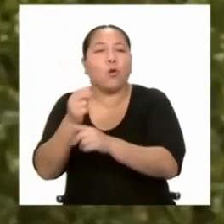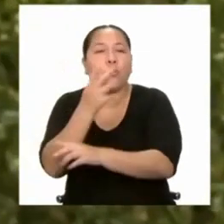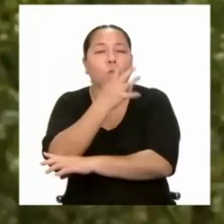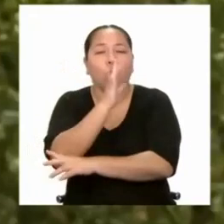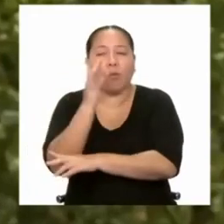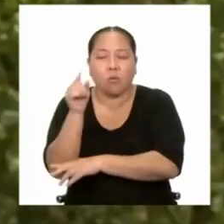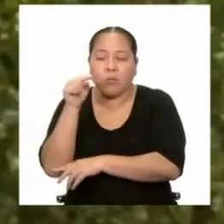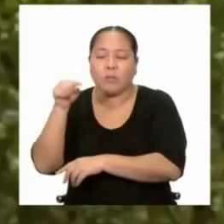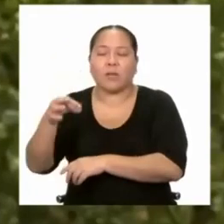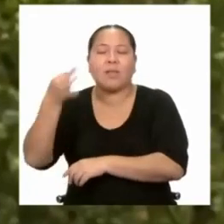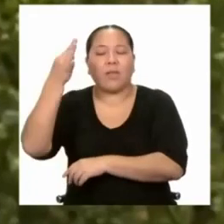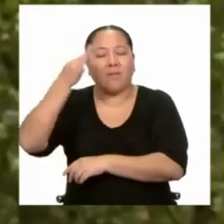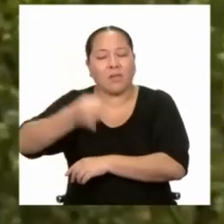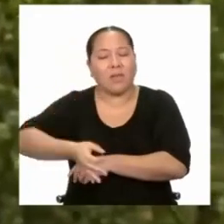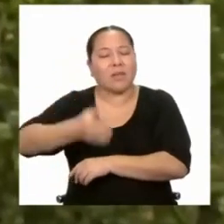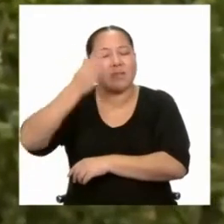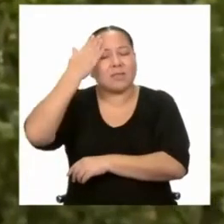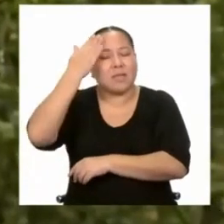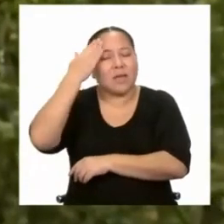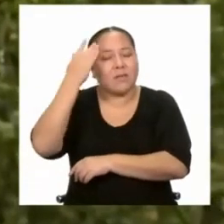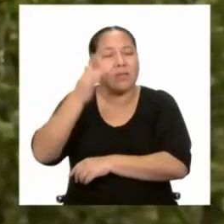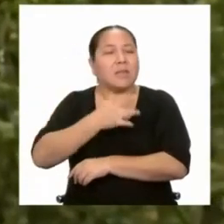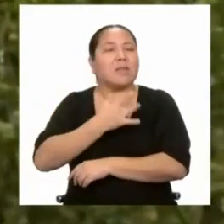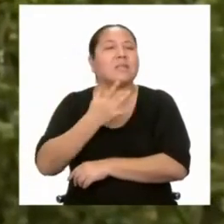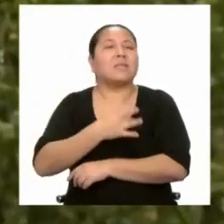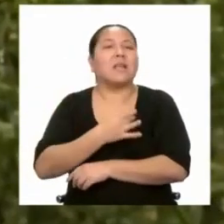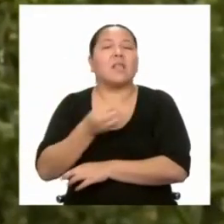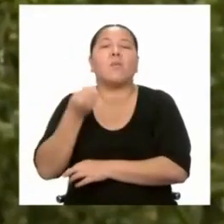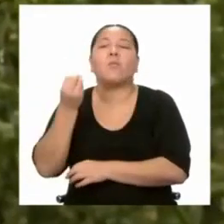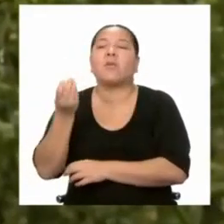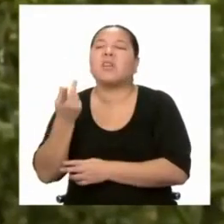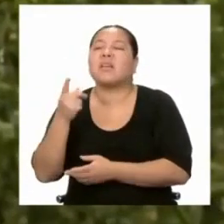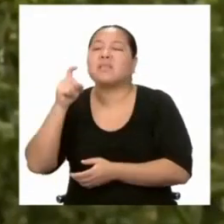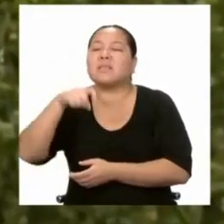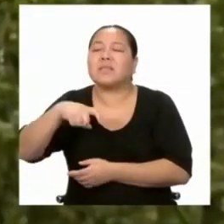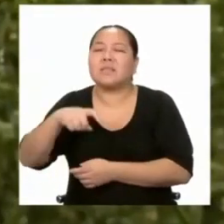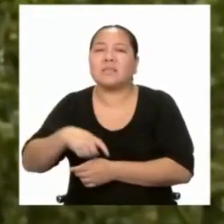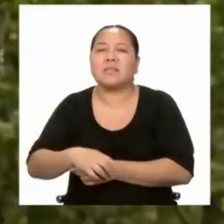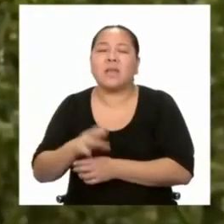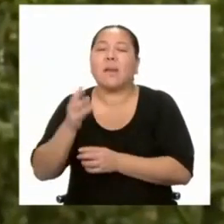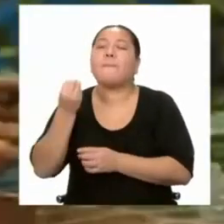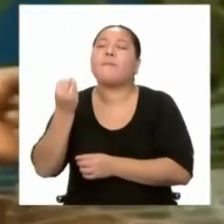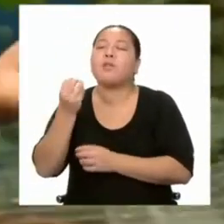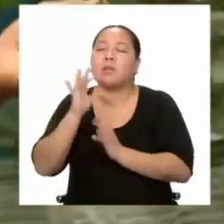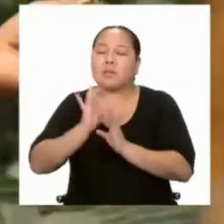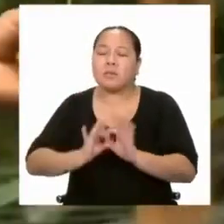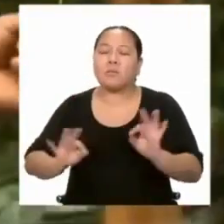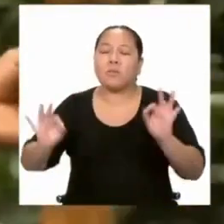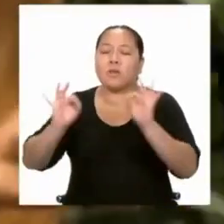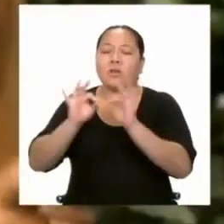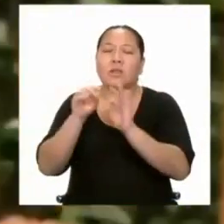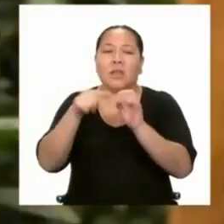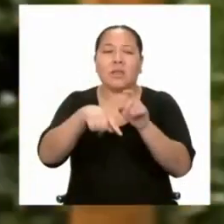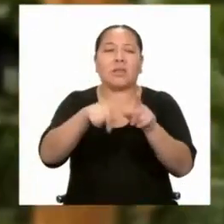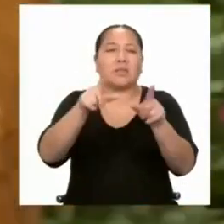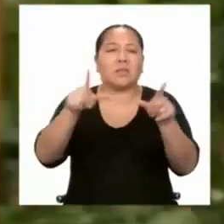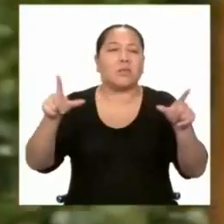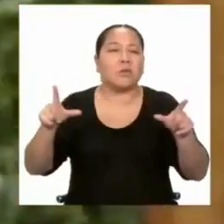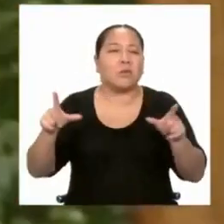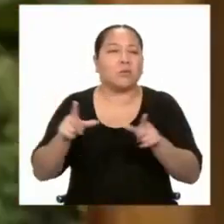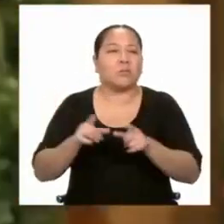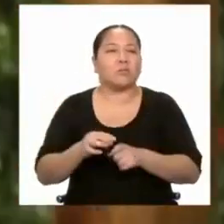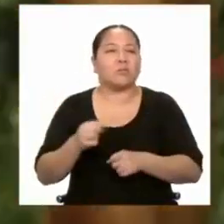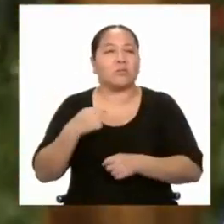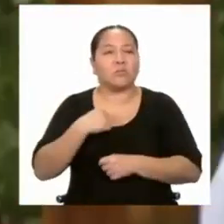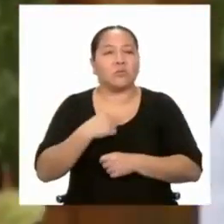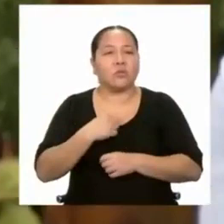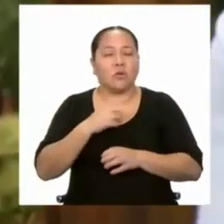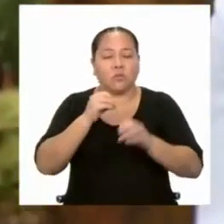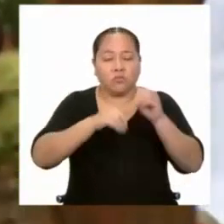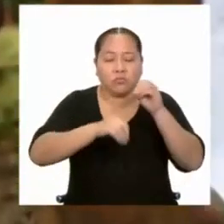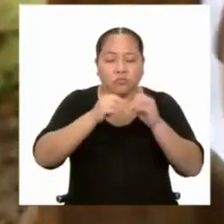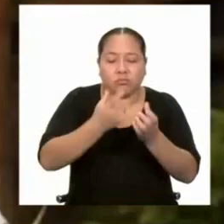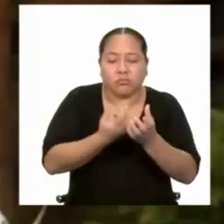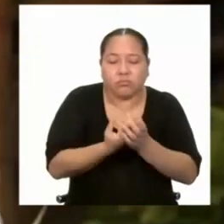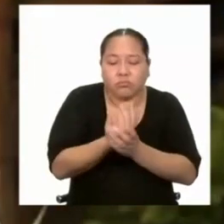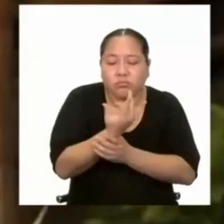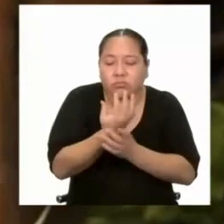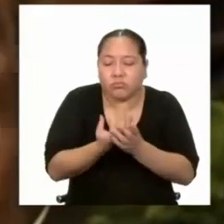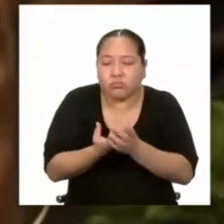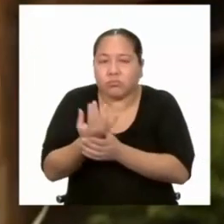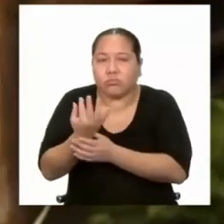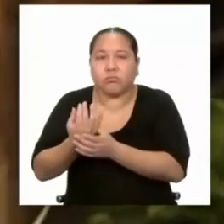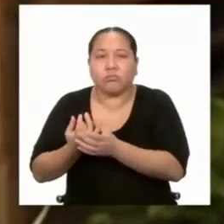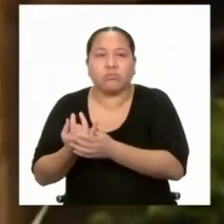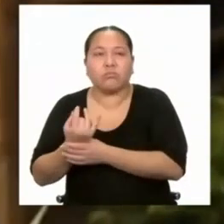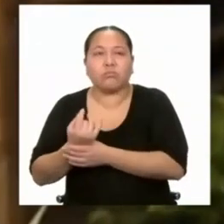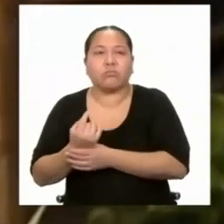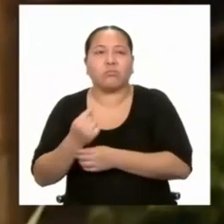lo siente y porque sabe para qué es necesario y por qué es importante el área. Entonces, si yo estoy sembrando mis árboles hoy en día, yo